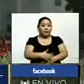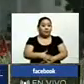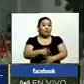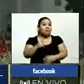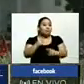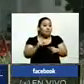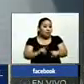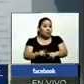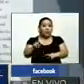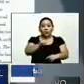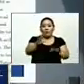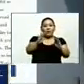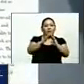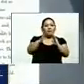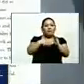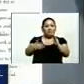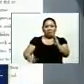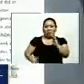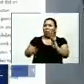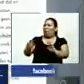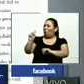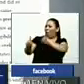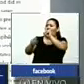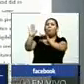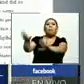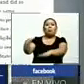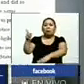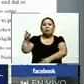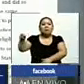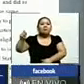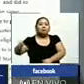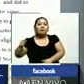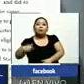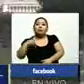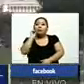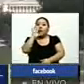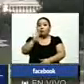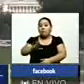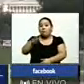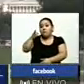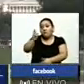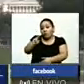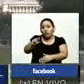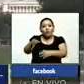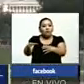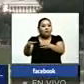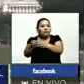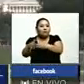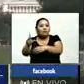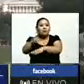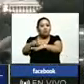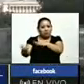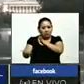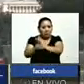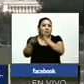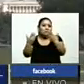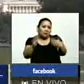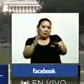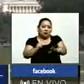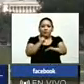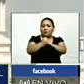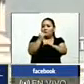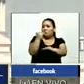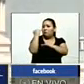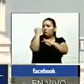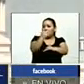No obstante, la Casa Blanca cuestionó la resolución del juez Tiger y afirmó que el mismo Congreso había autorizado el establecimiento de